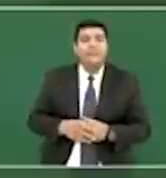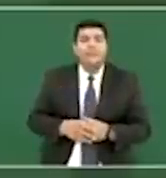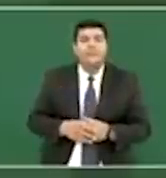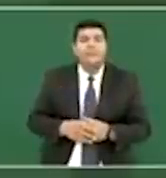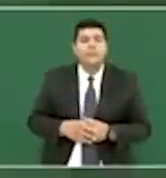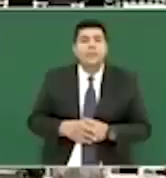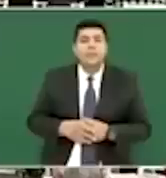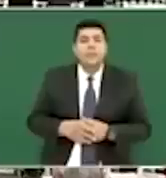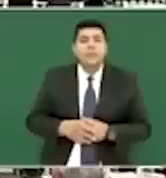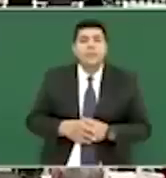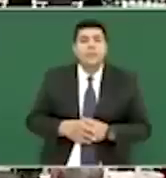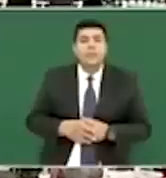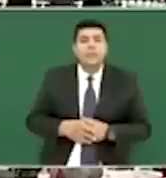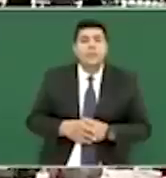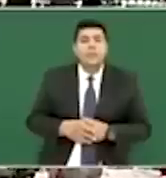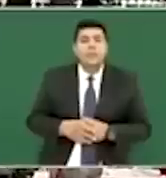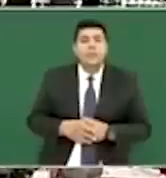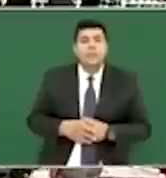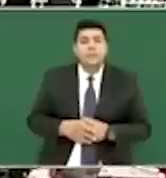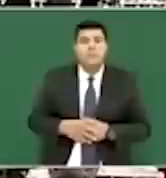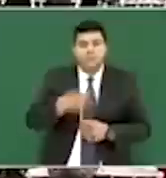muchos homicidios. Este es,